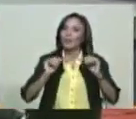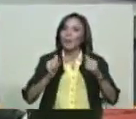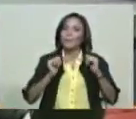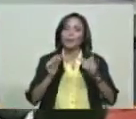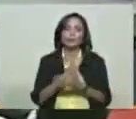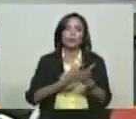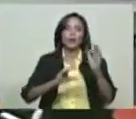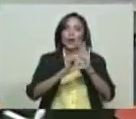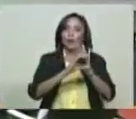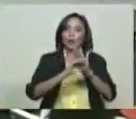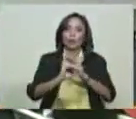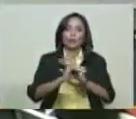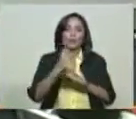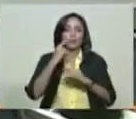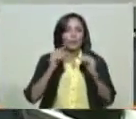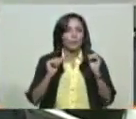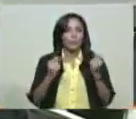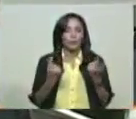constituyente